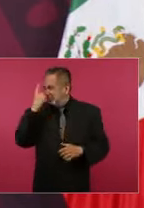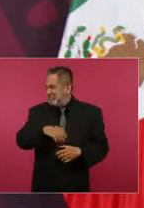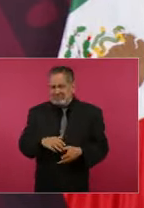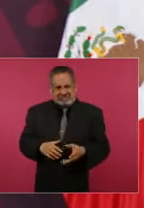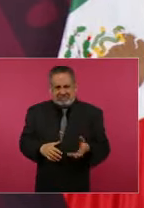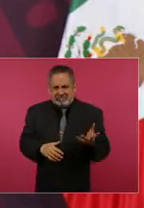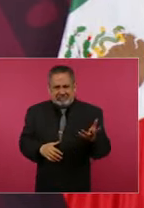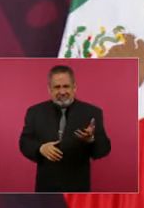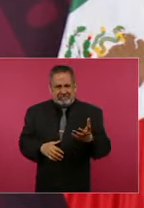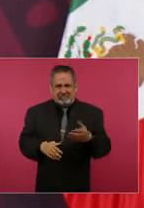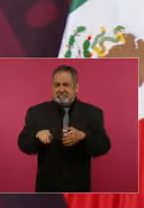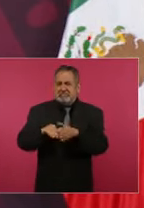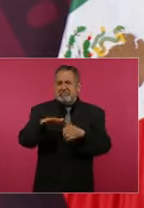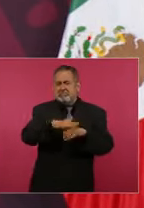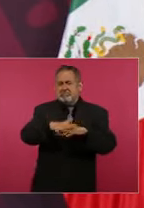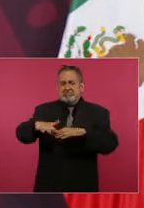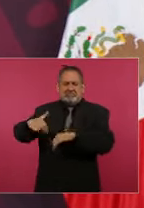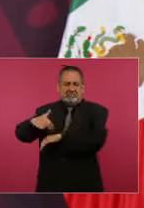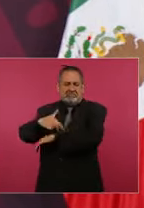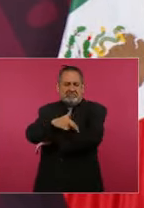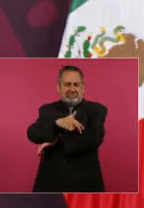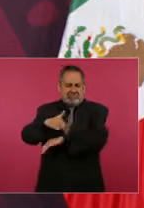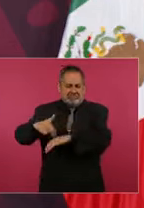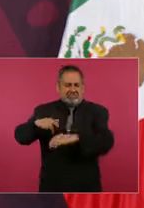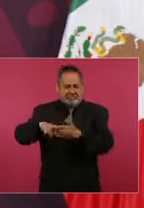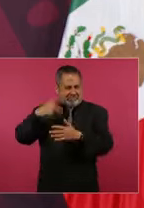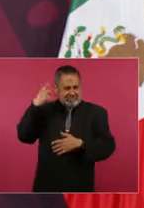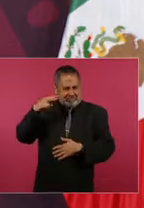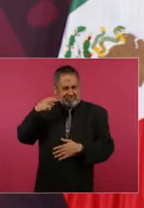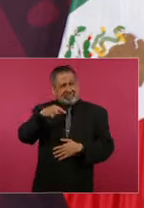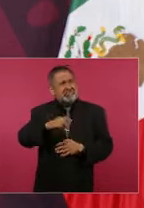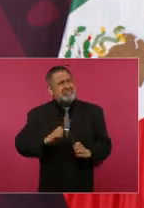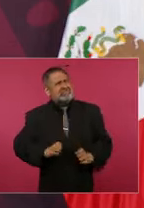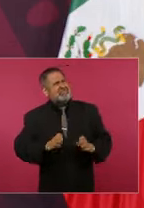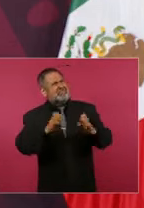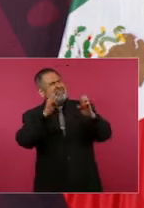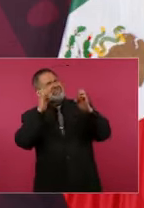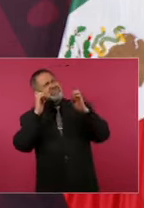en el malecón de Veracruz,